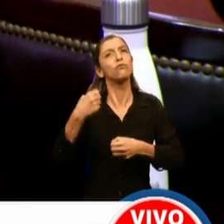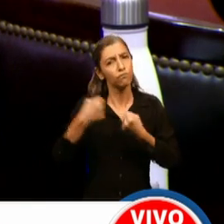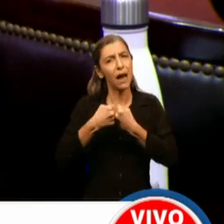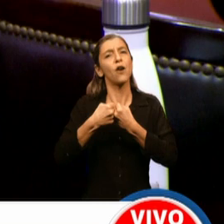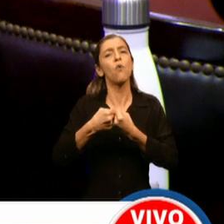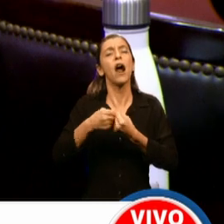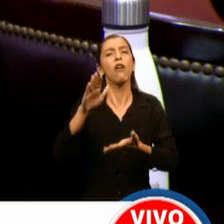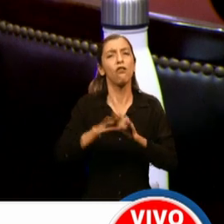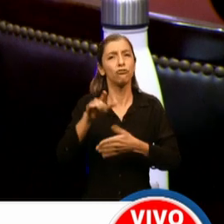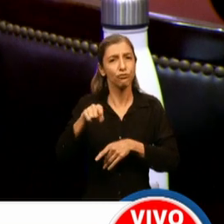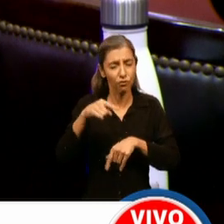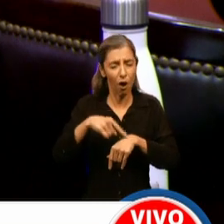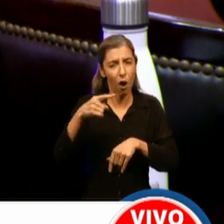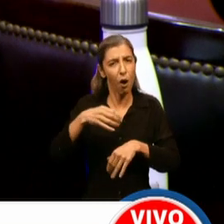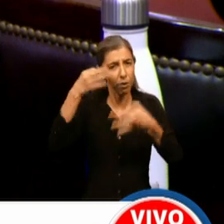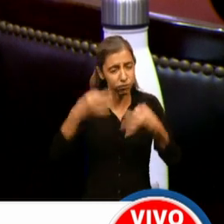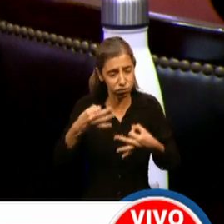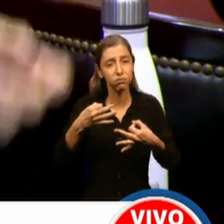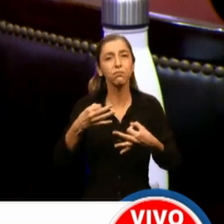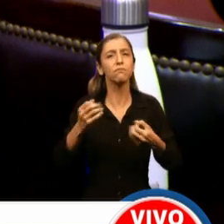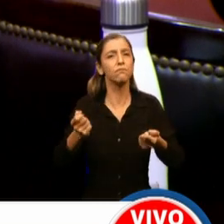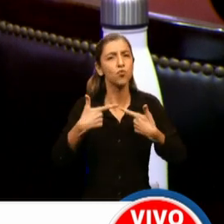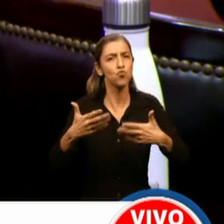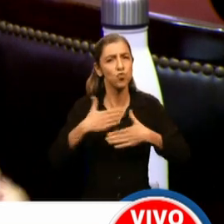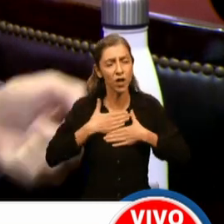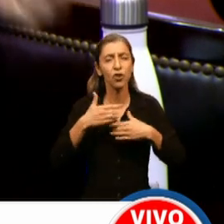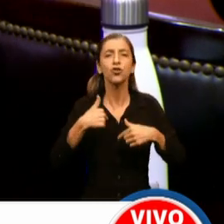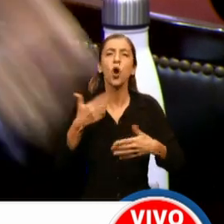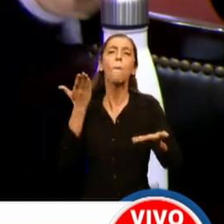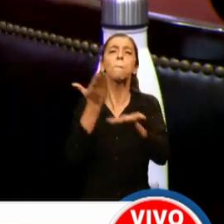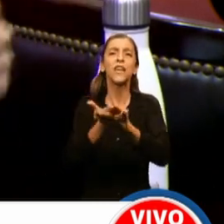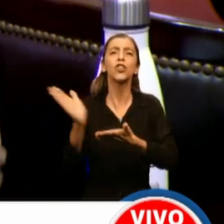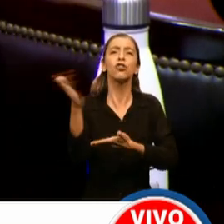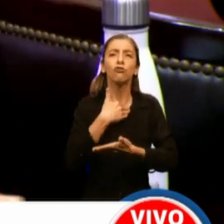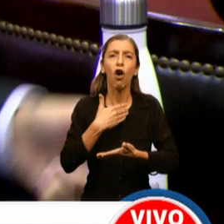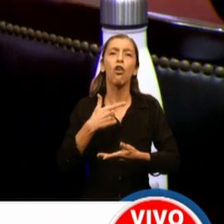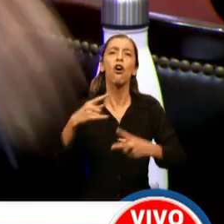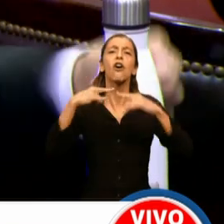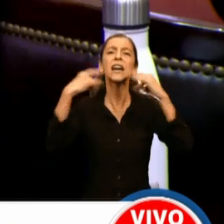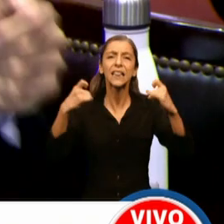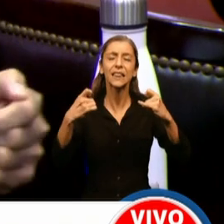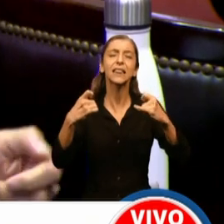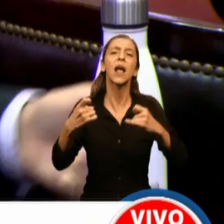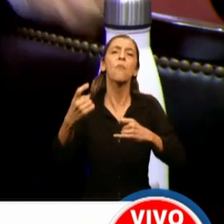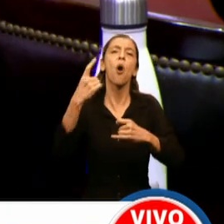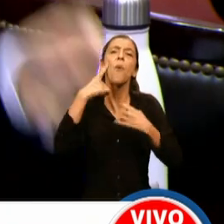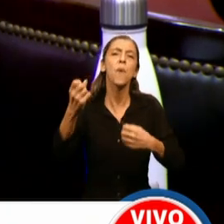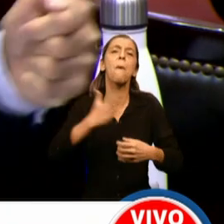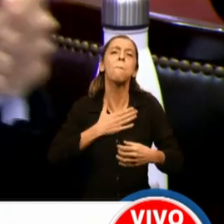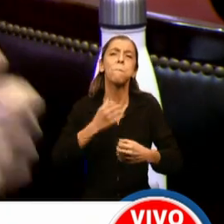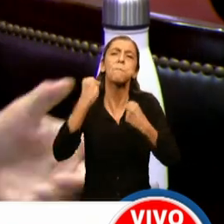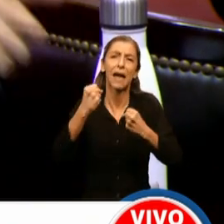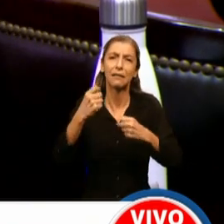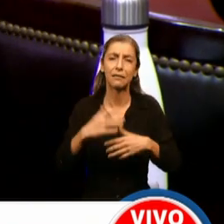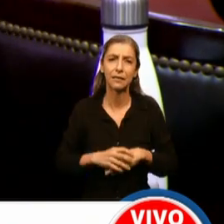pido a este cuerpo que unánimemente gritemos todo junto viva la patria viva la patria esa patria